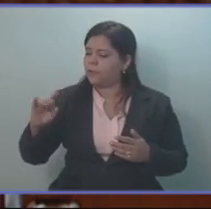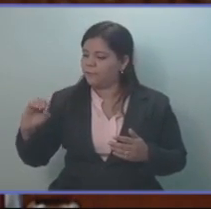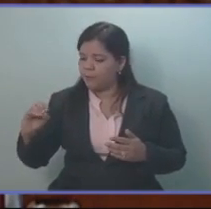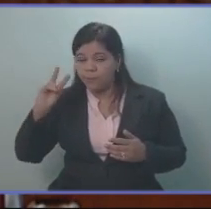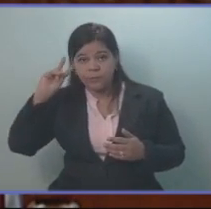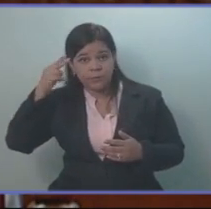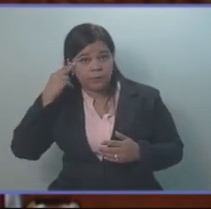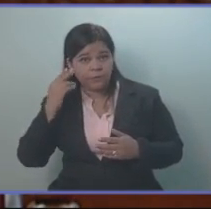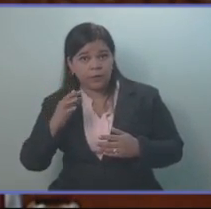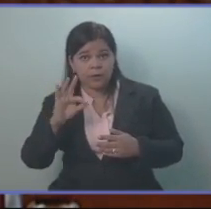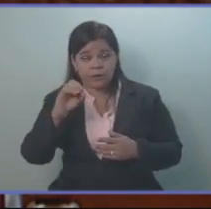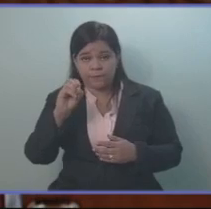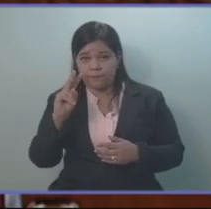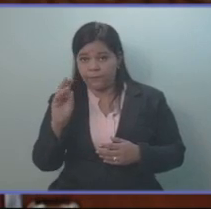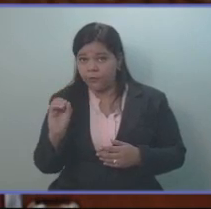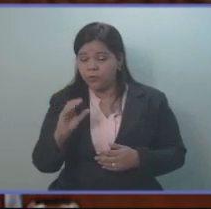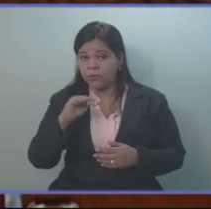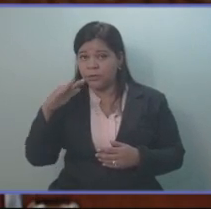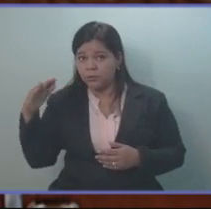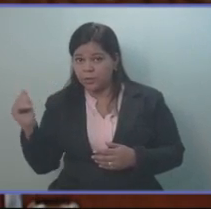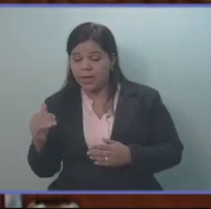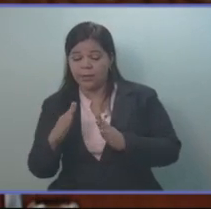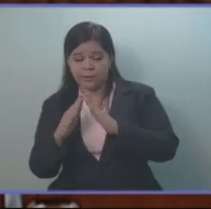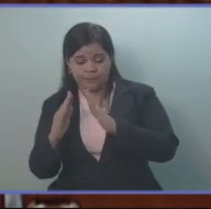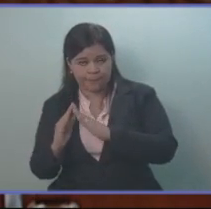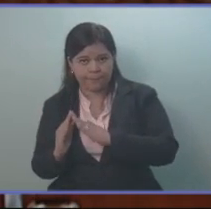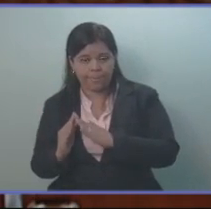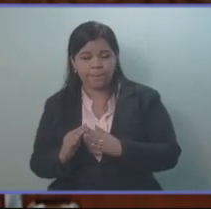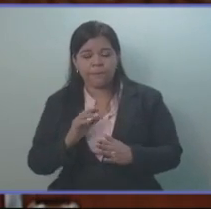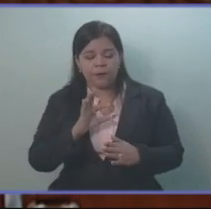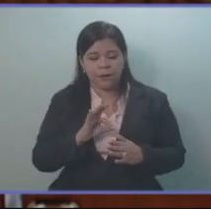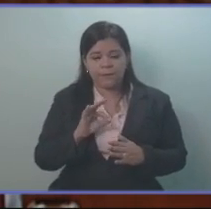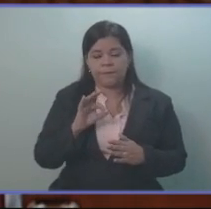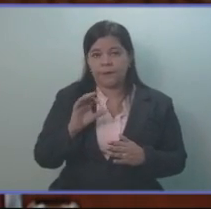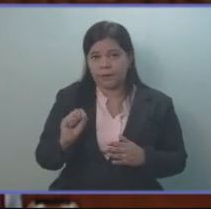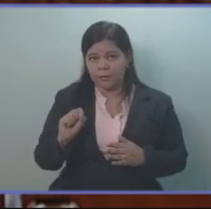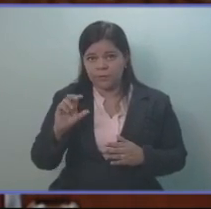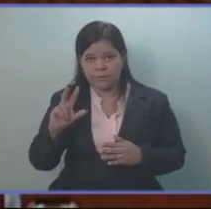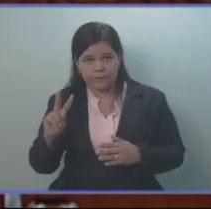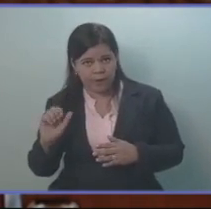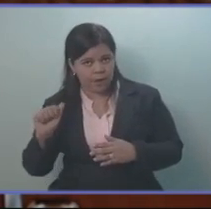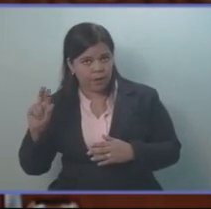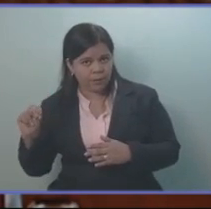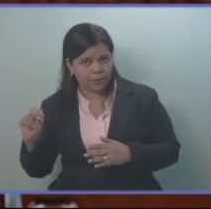Popular. CBAM, Cooperativas de Vivienda por Ayuda Mutua.